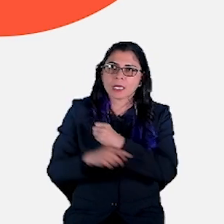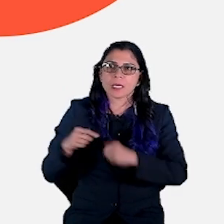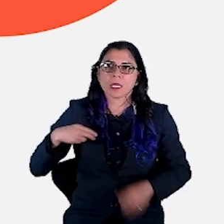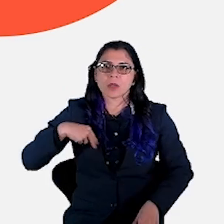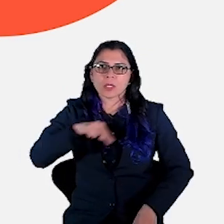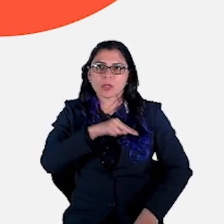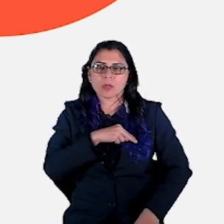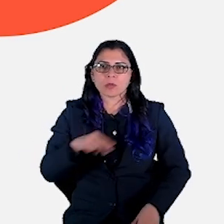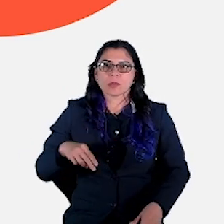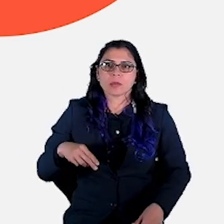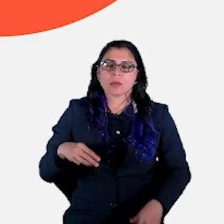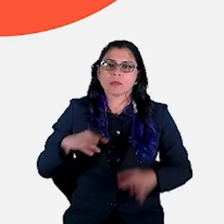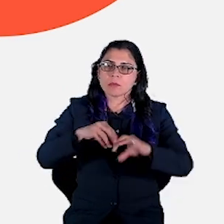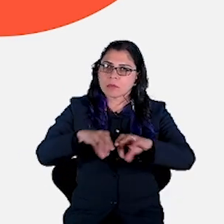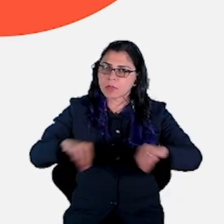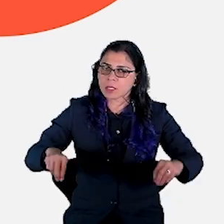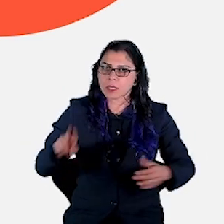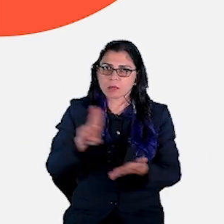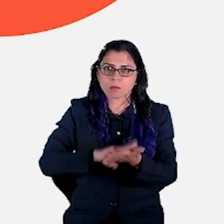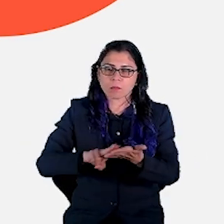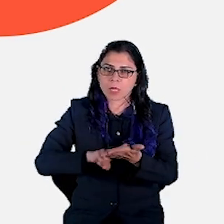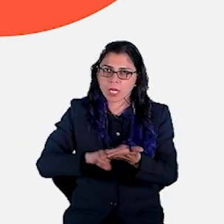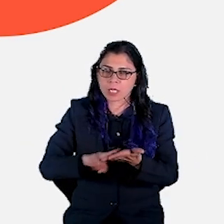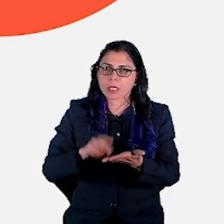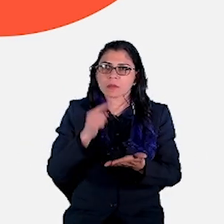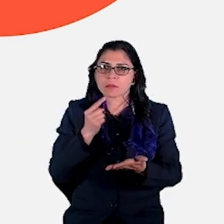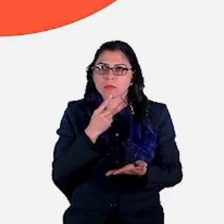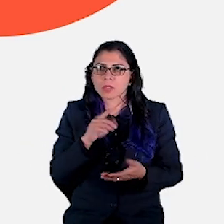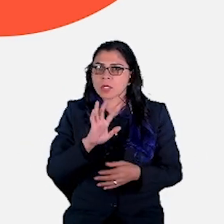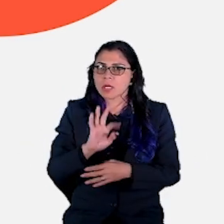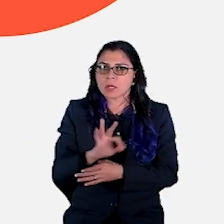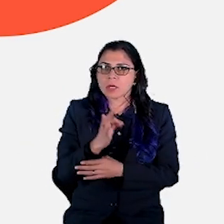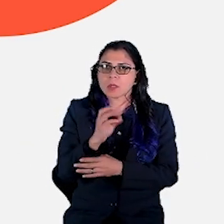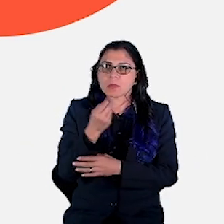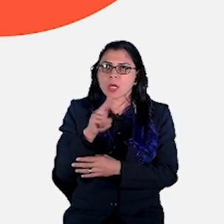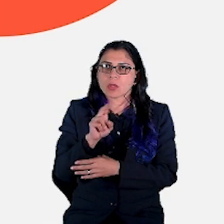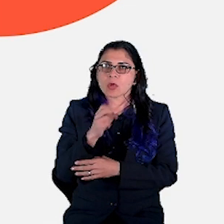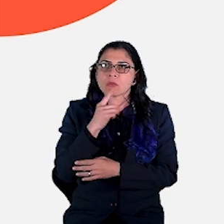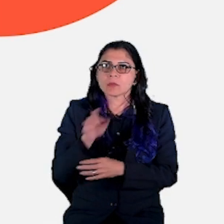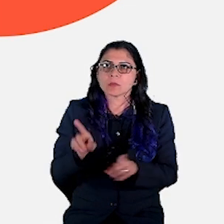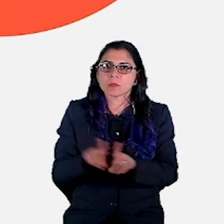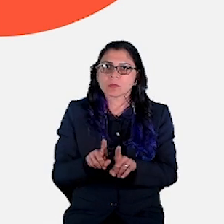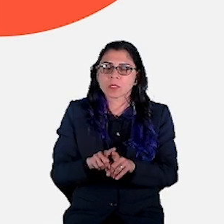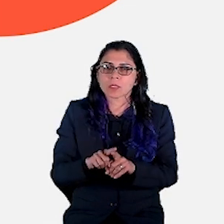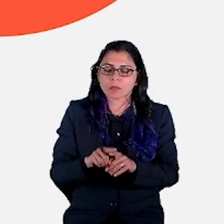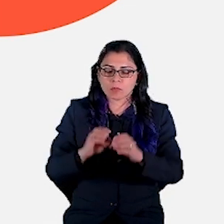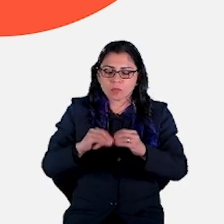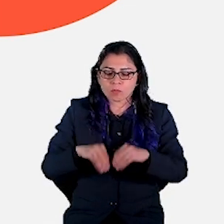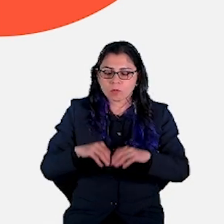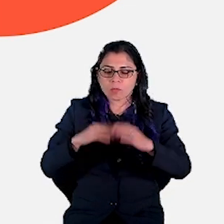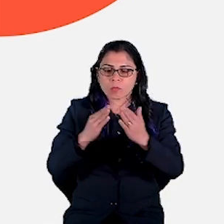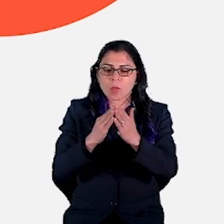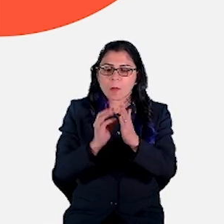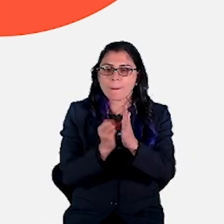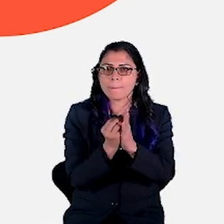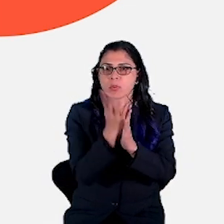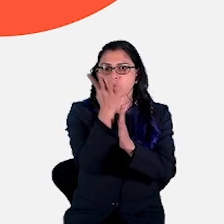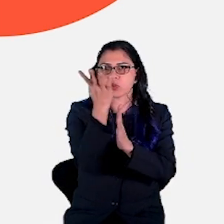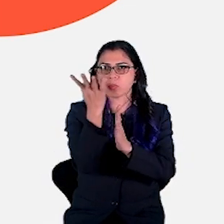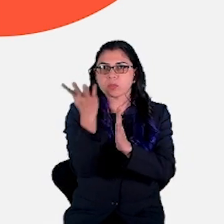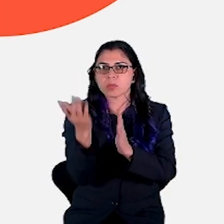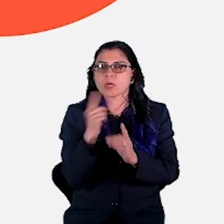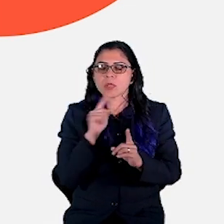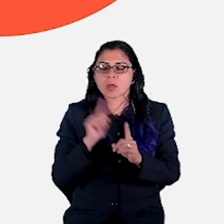patrimonio verde habla de El neotrópico solo un parque nacional el parque nacional volcán baru encontramos 11 de los